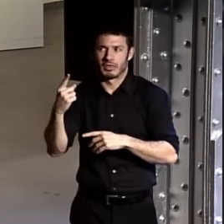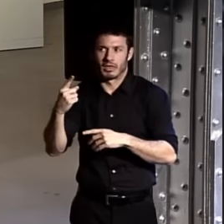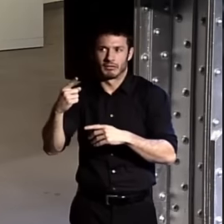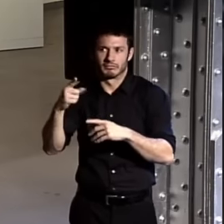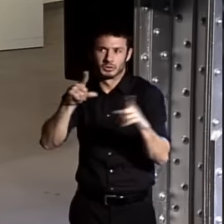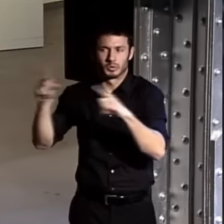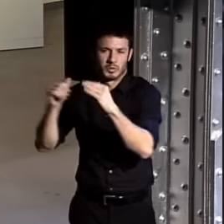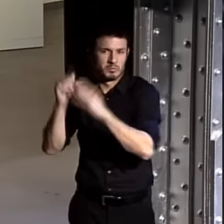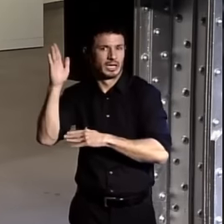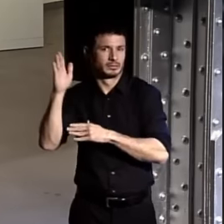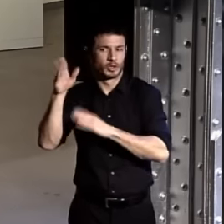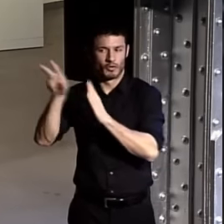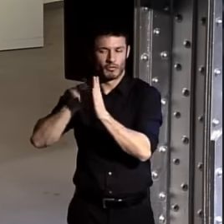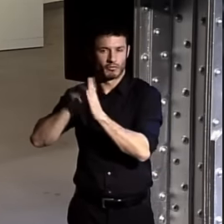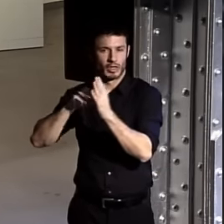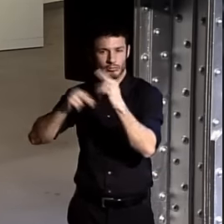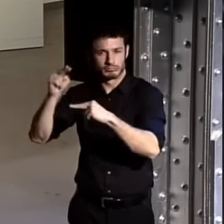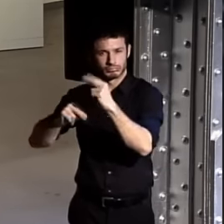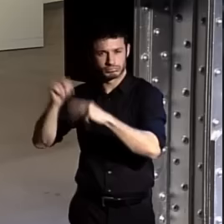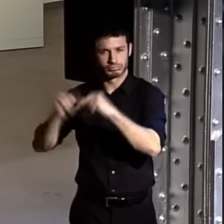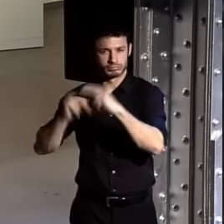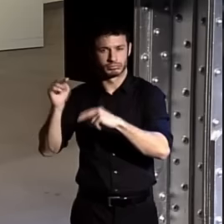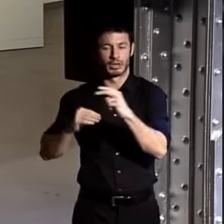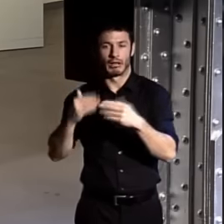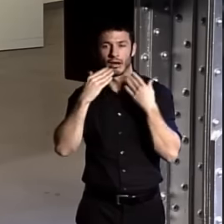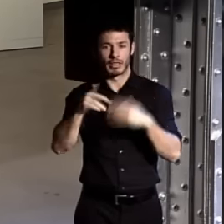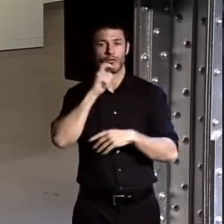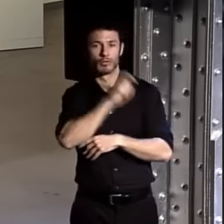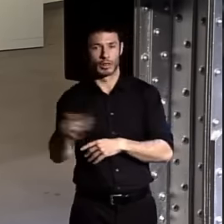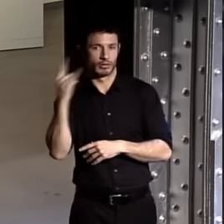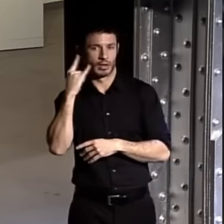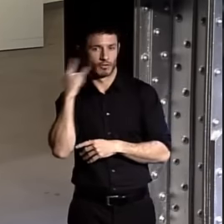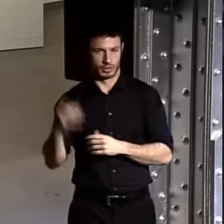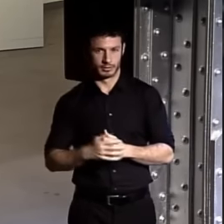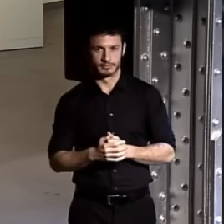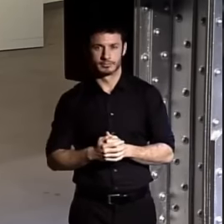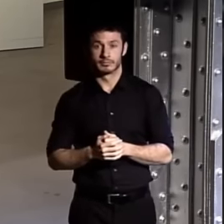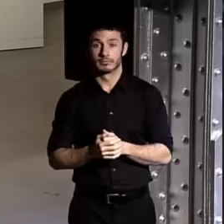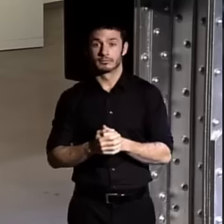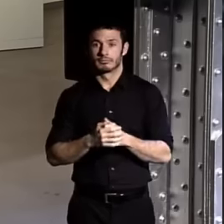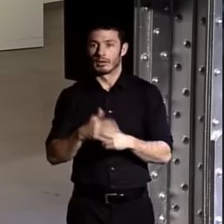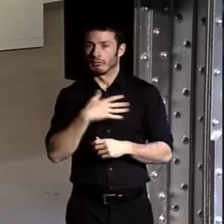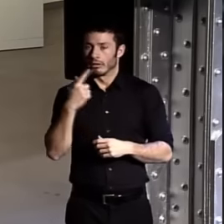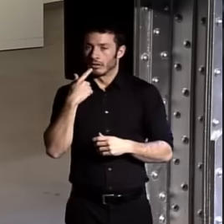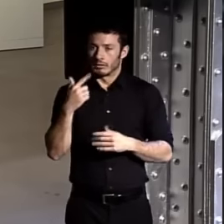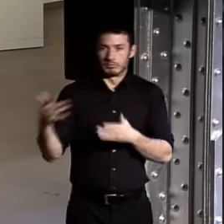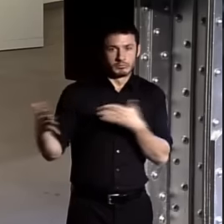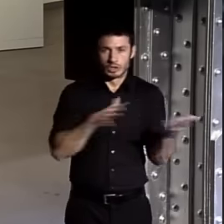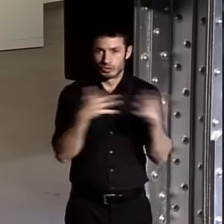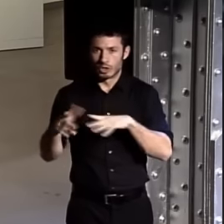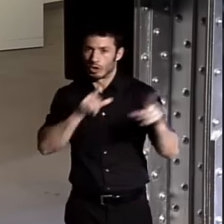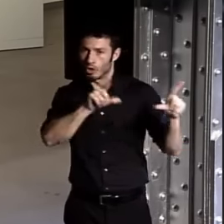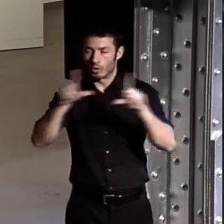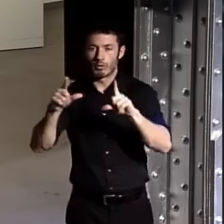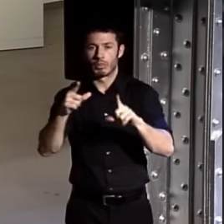un fantástico vídeo que hizo la fundación con las imágenes que yo le le pasé con lo cual estamos hablando de 200 y pico obras en